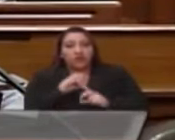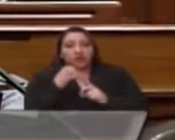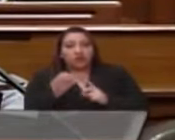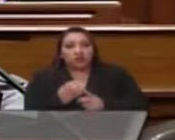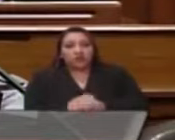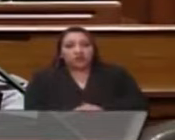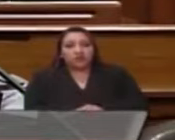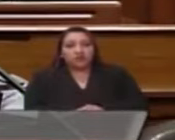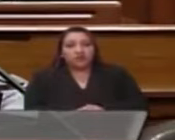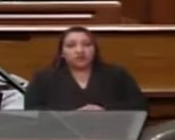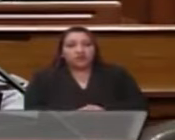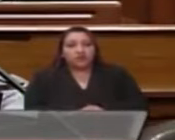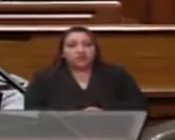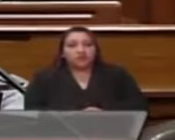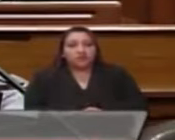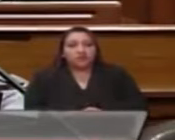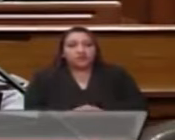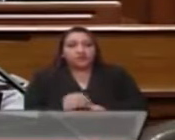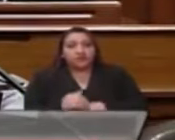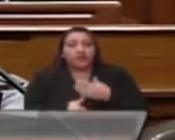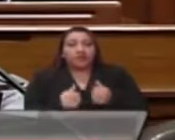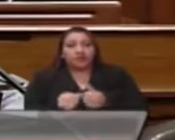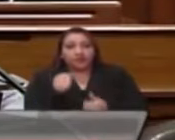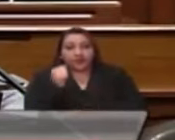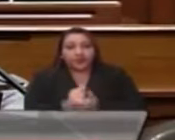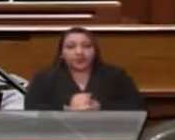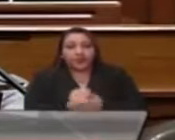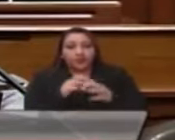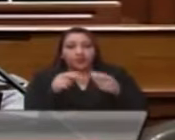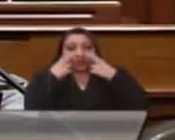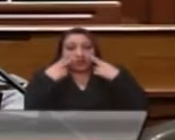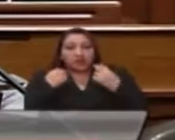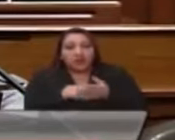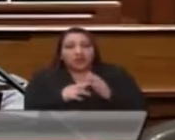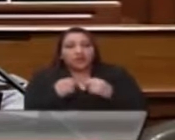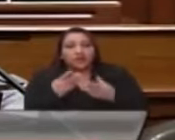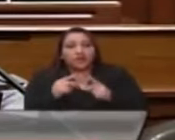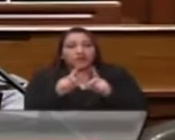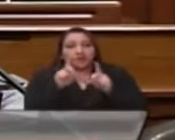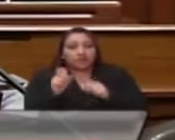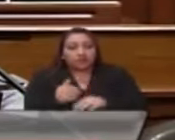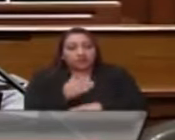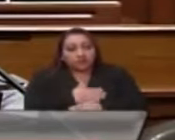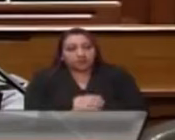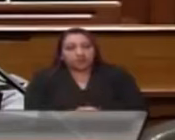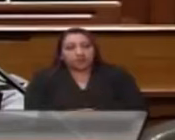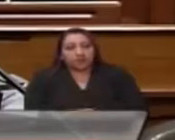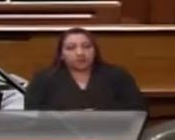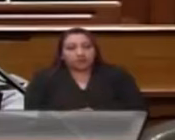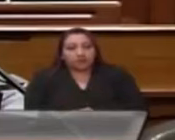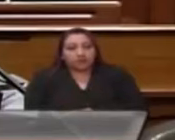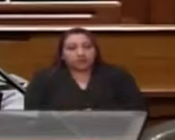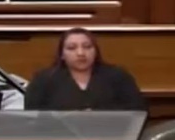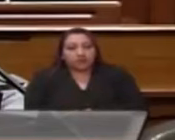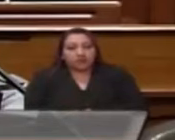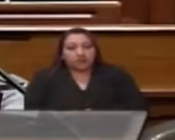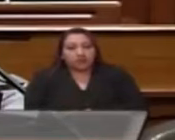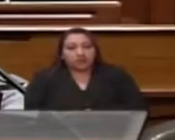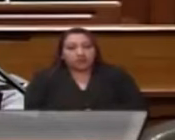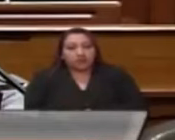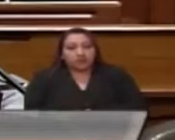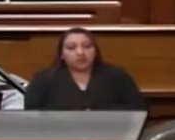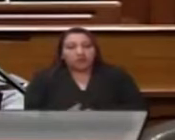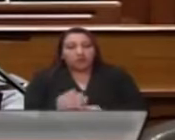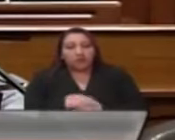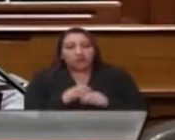intercultural. En el proceso de aprobación, los pueblos indígenas serán consultados previamente. Sobre